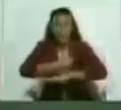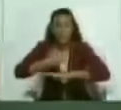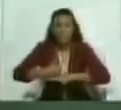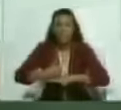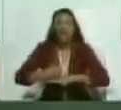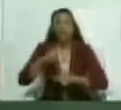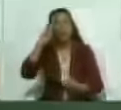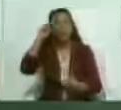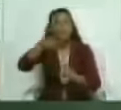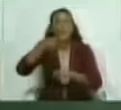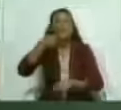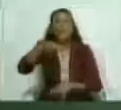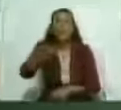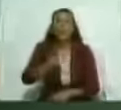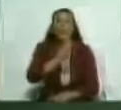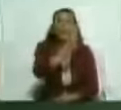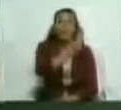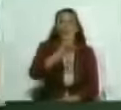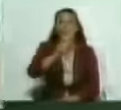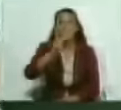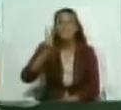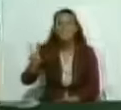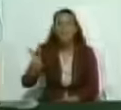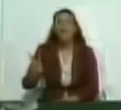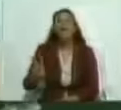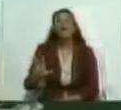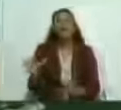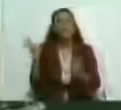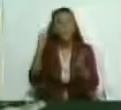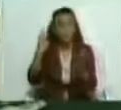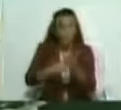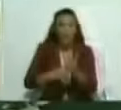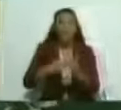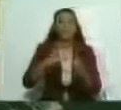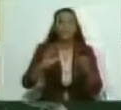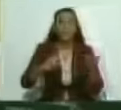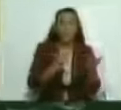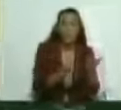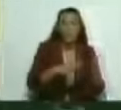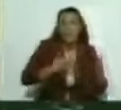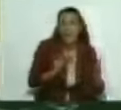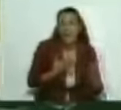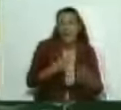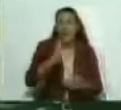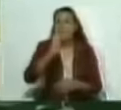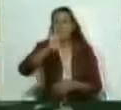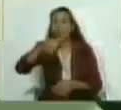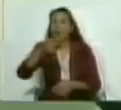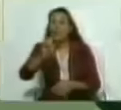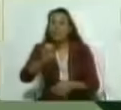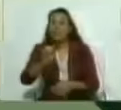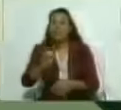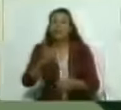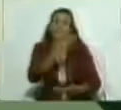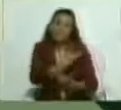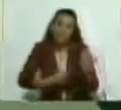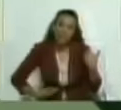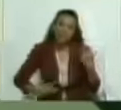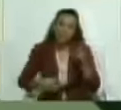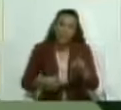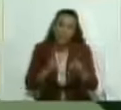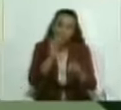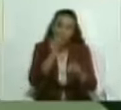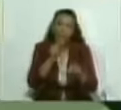con fines políticos Unidad Visión Venezuela, quien también se suma a postular a José Brito como candidato a las elecciones presidenciales del